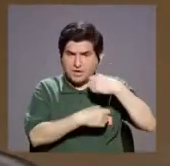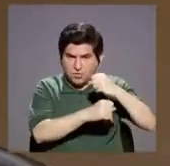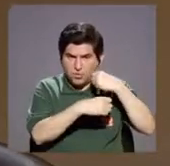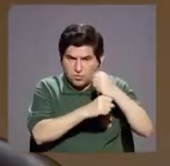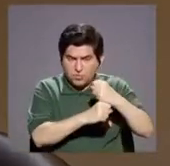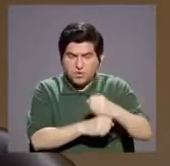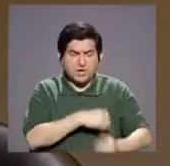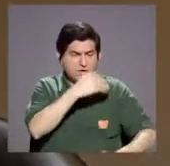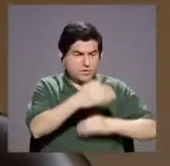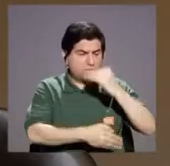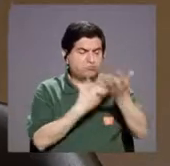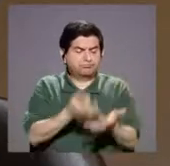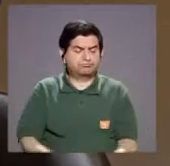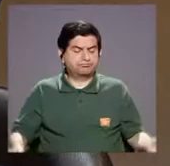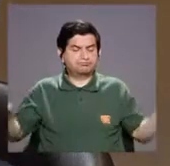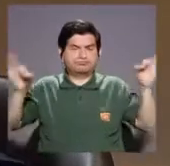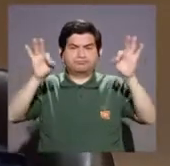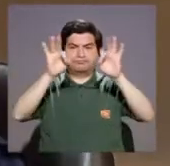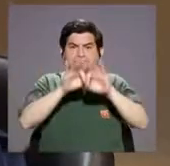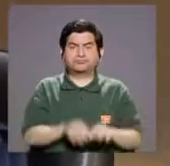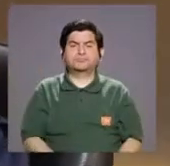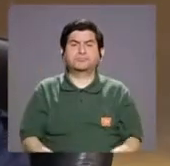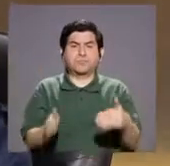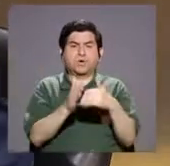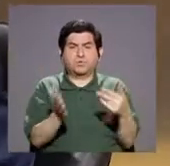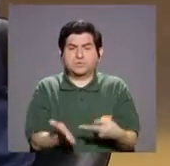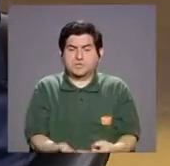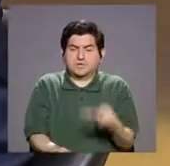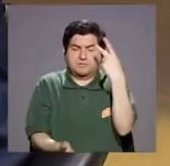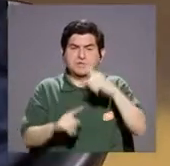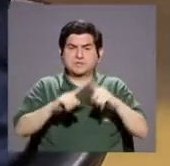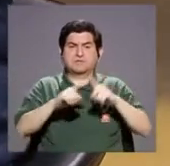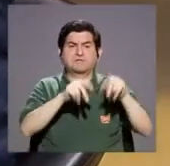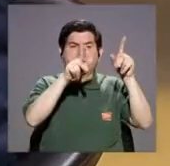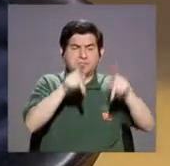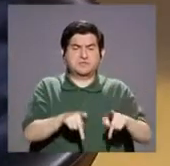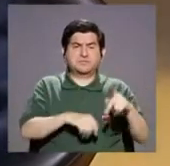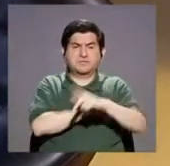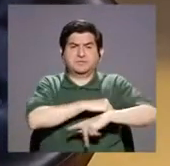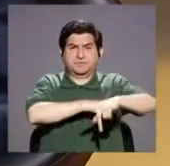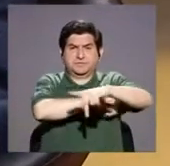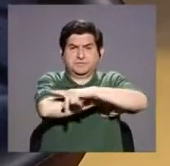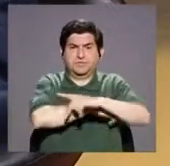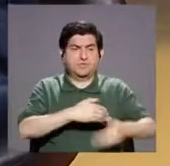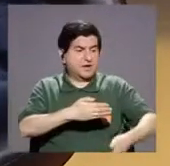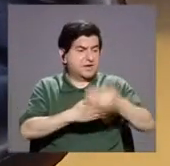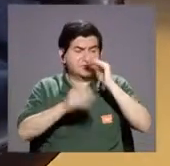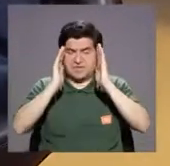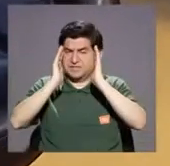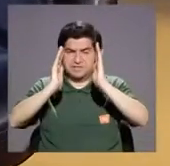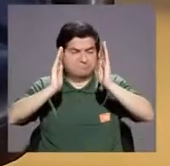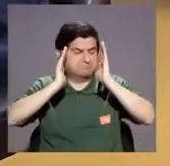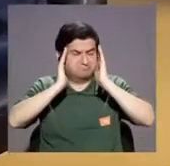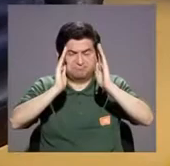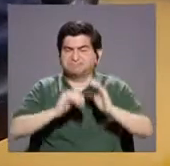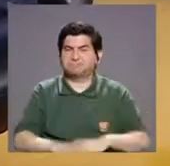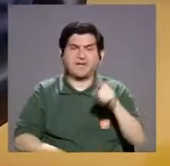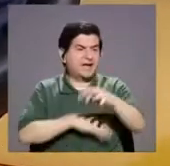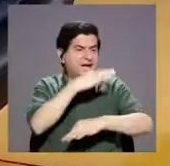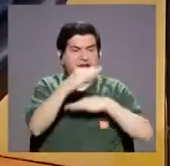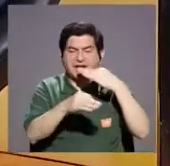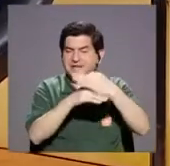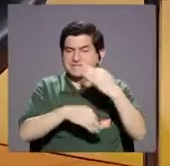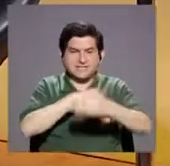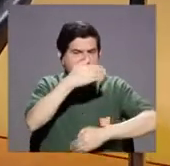procesos fundamentales de reivindicación para muchos de los habitantes de este país que antes no le prestaban atención a este tipo de